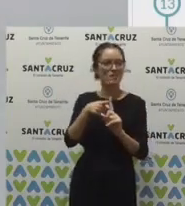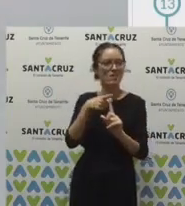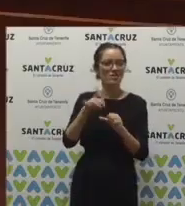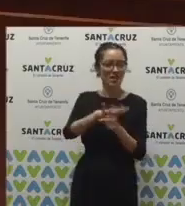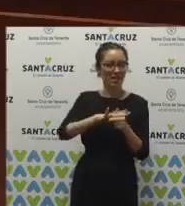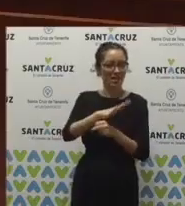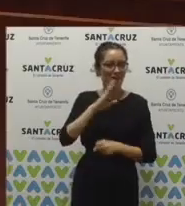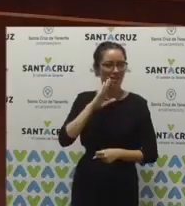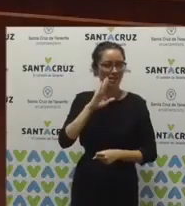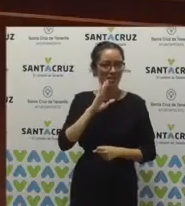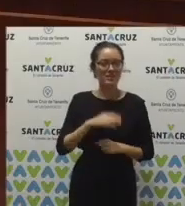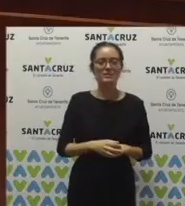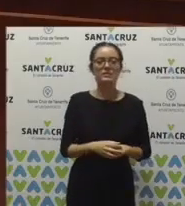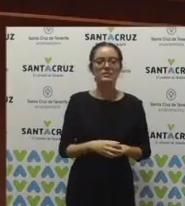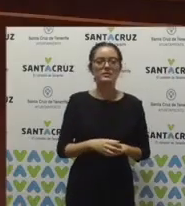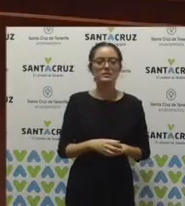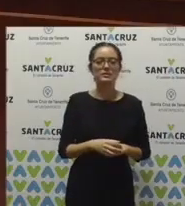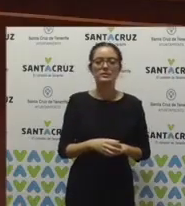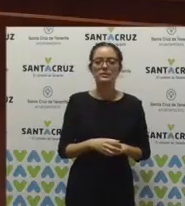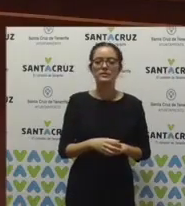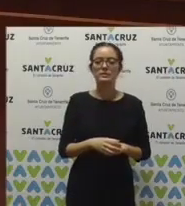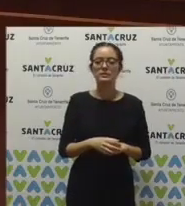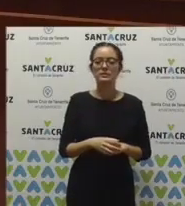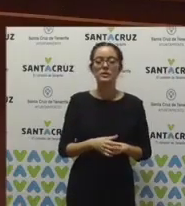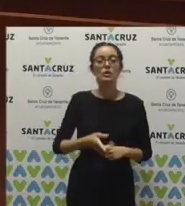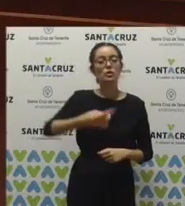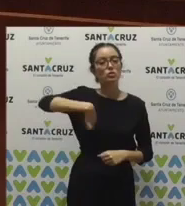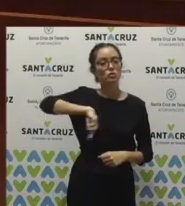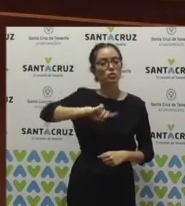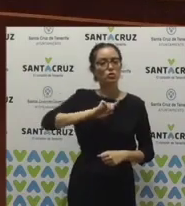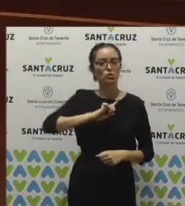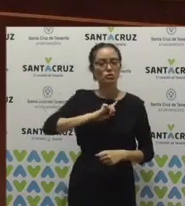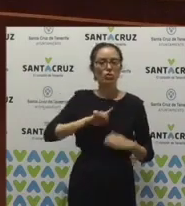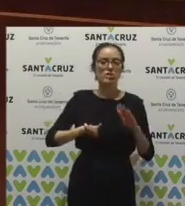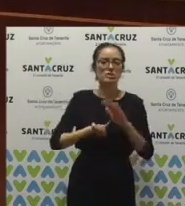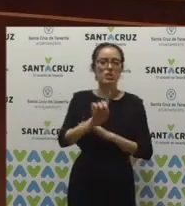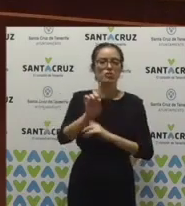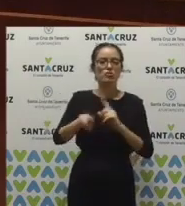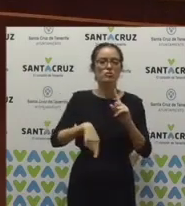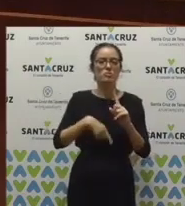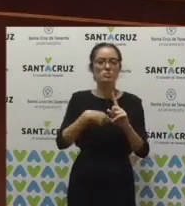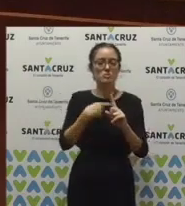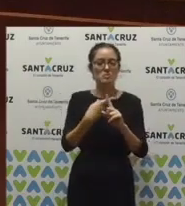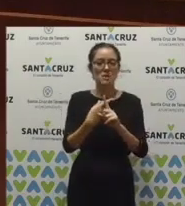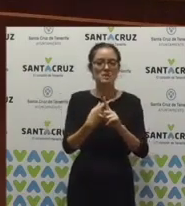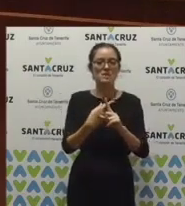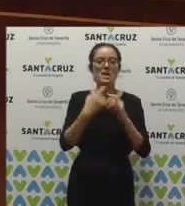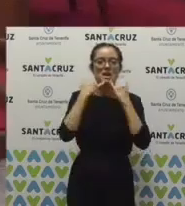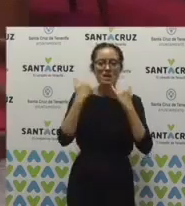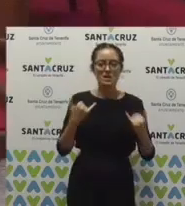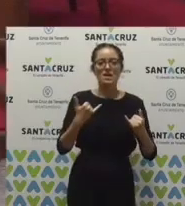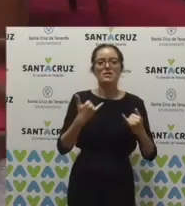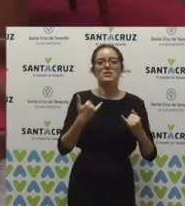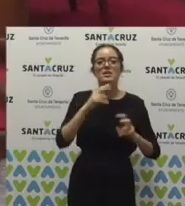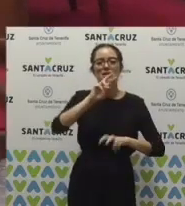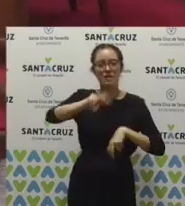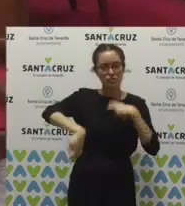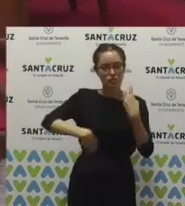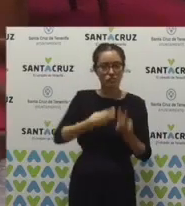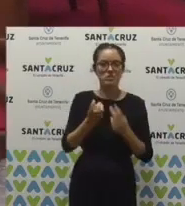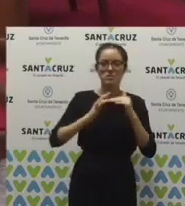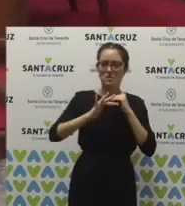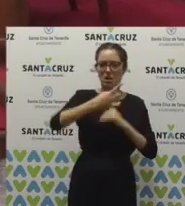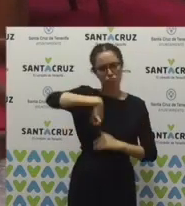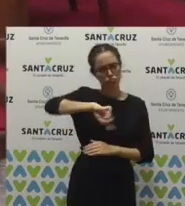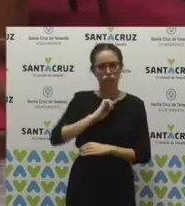por supuesto apoyaremos también el desarrollo e inclusión de energías renovables marinas este grupo